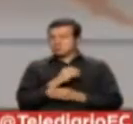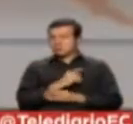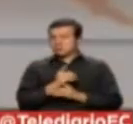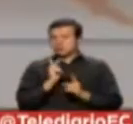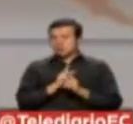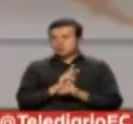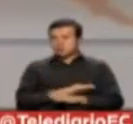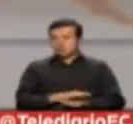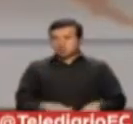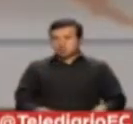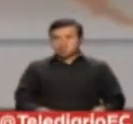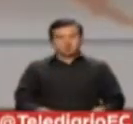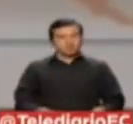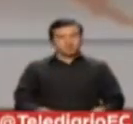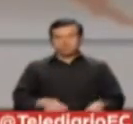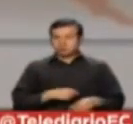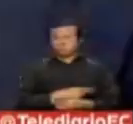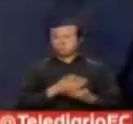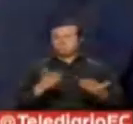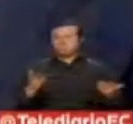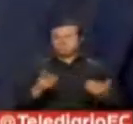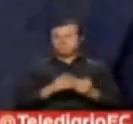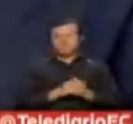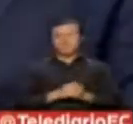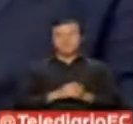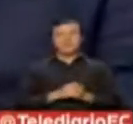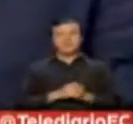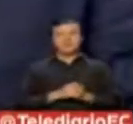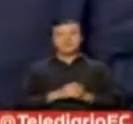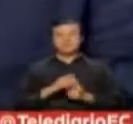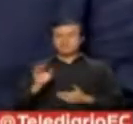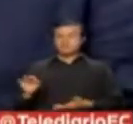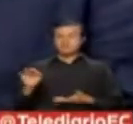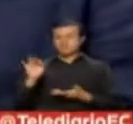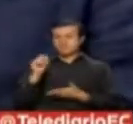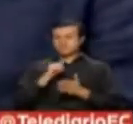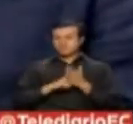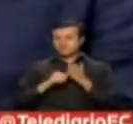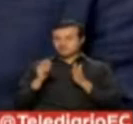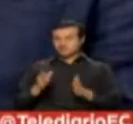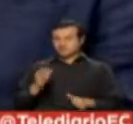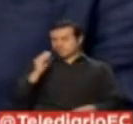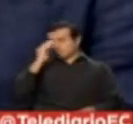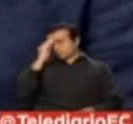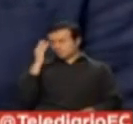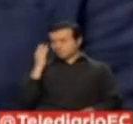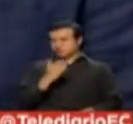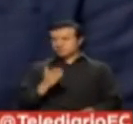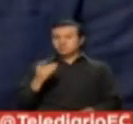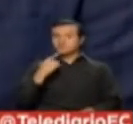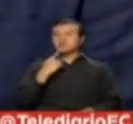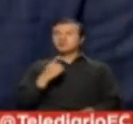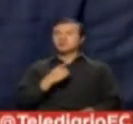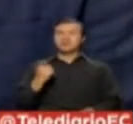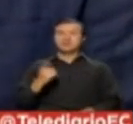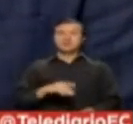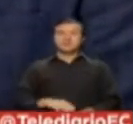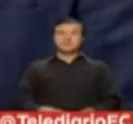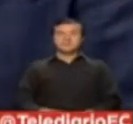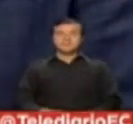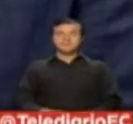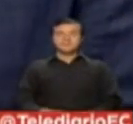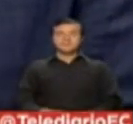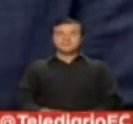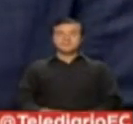un número de manera de manera cerrada ahora en este espacio con un representante del ministerio de educación se habló de cómo